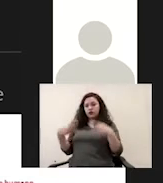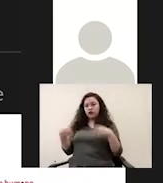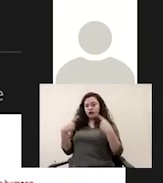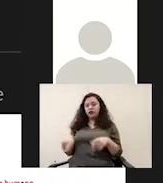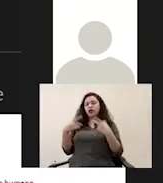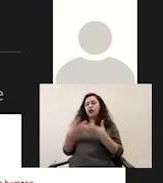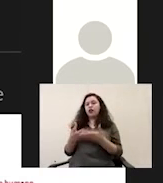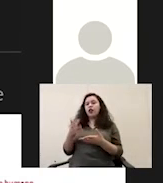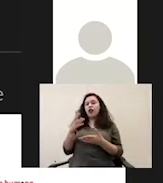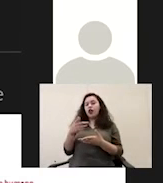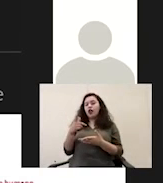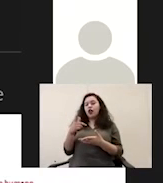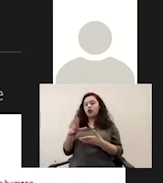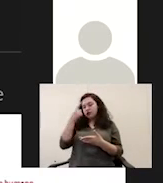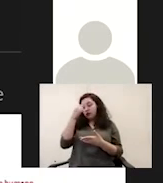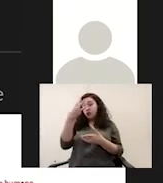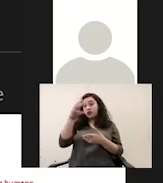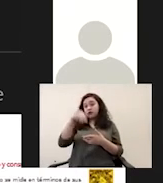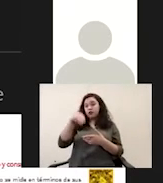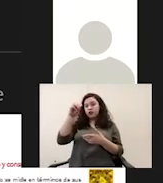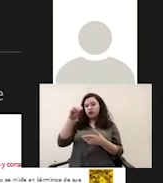gramos para 3,000 litros de agua.